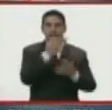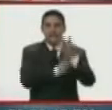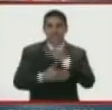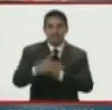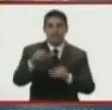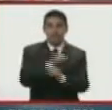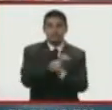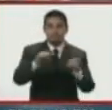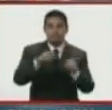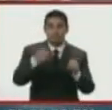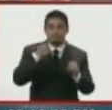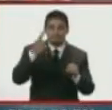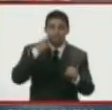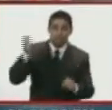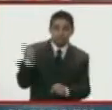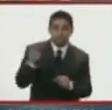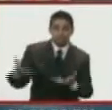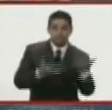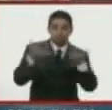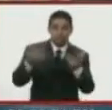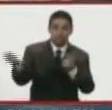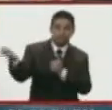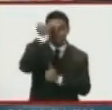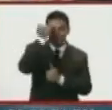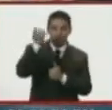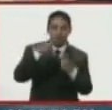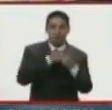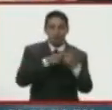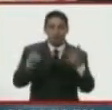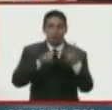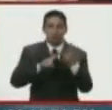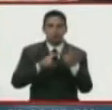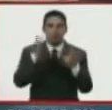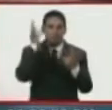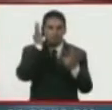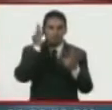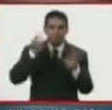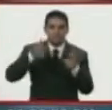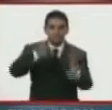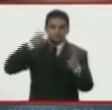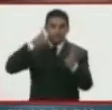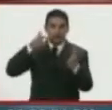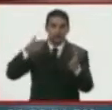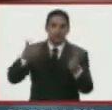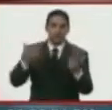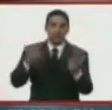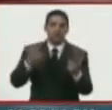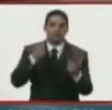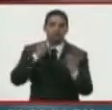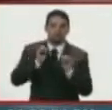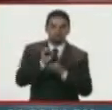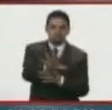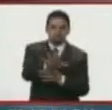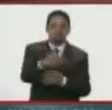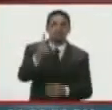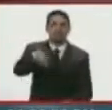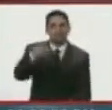en cara, otra señora por herida de perdigones también en